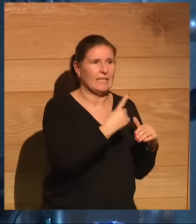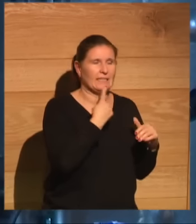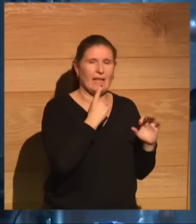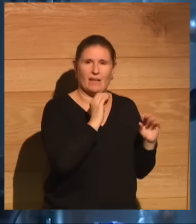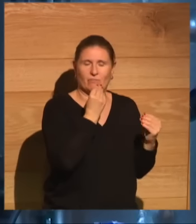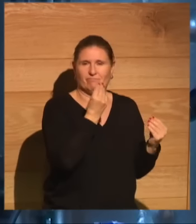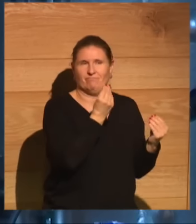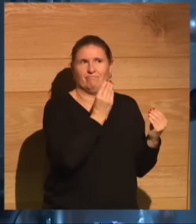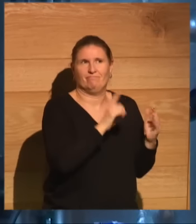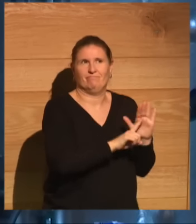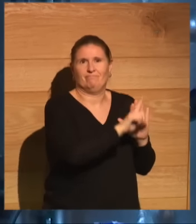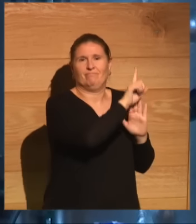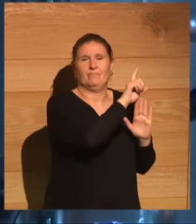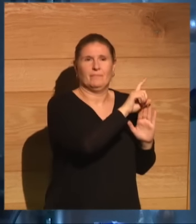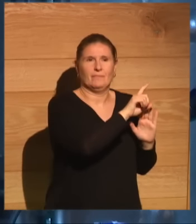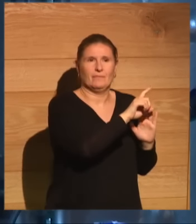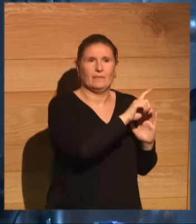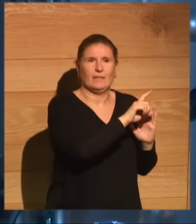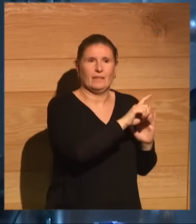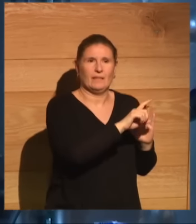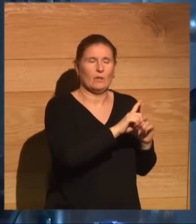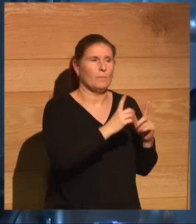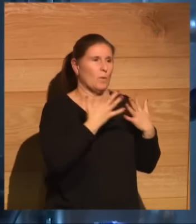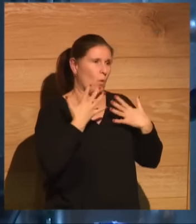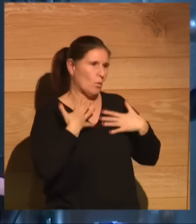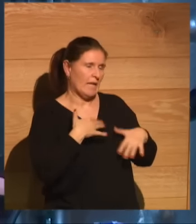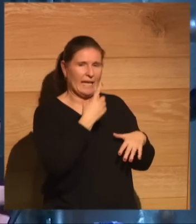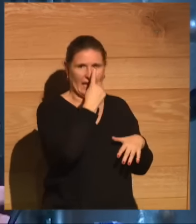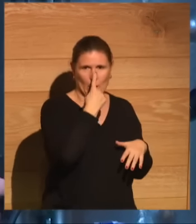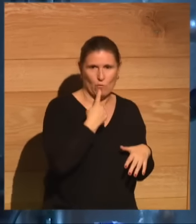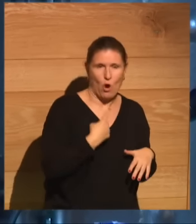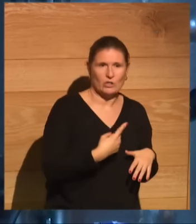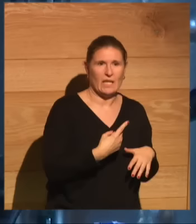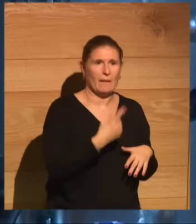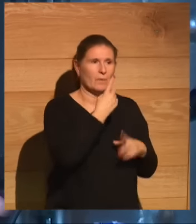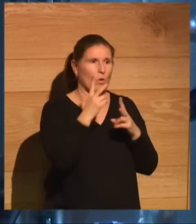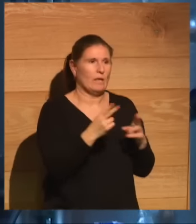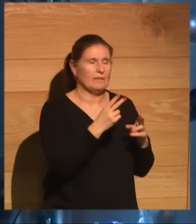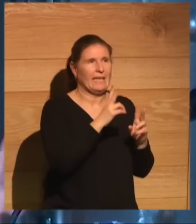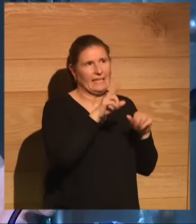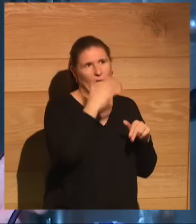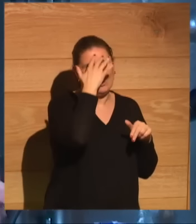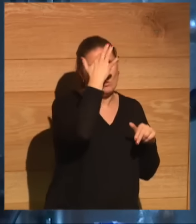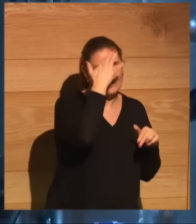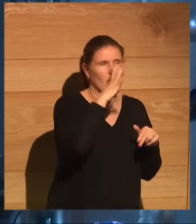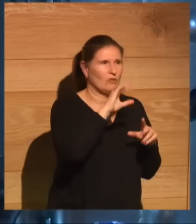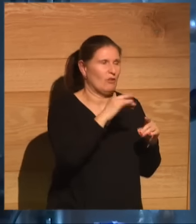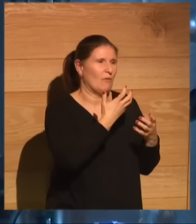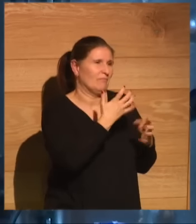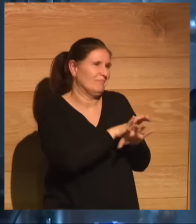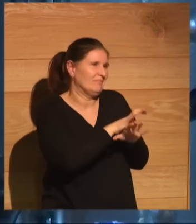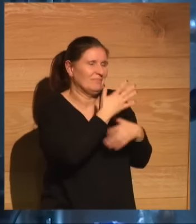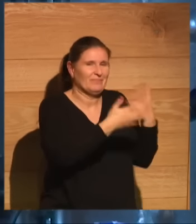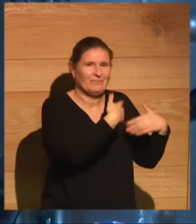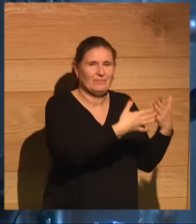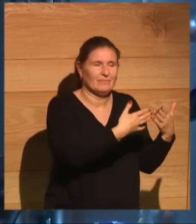Plata. Y que de repente se pone un traje rosa y un episodio es todo un sueño y todo es un cachondeo. Y de